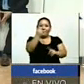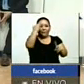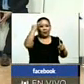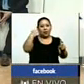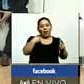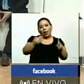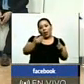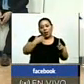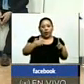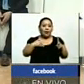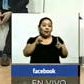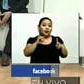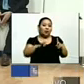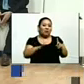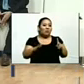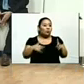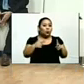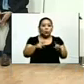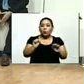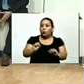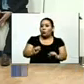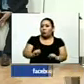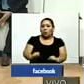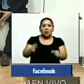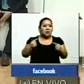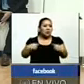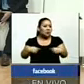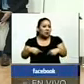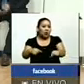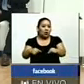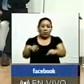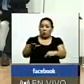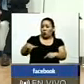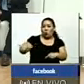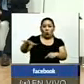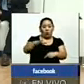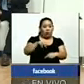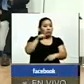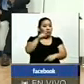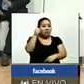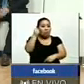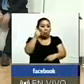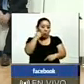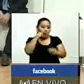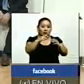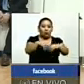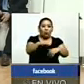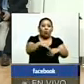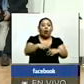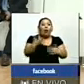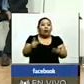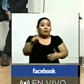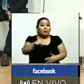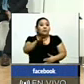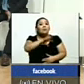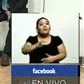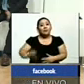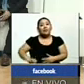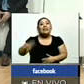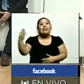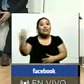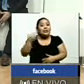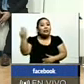por Luis Alberto López es que no se puede seguir depredando las periferias. Ese es un aspecto importante. Es decir, el país también necesita tener